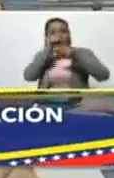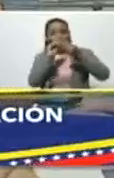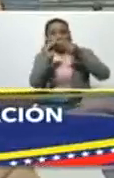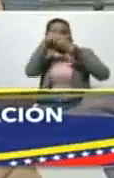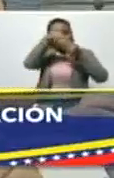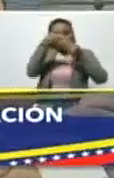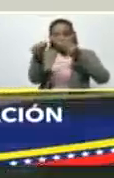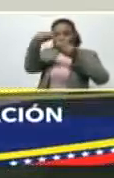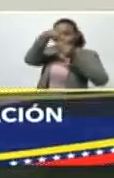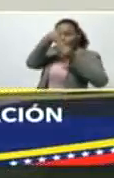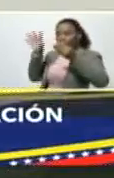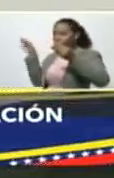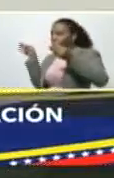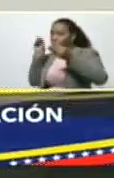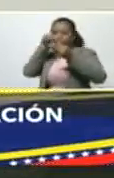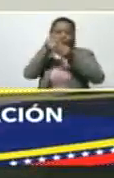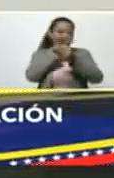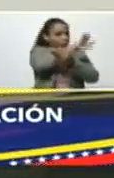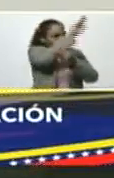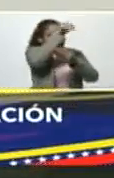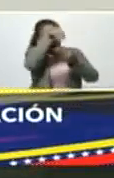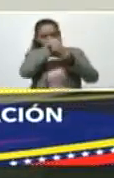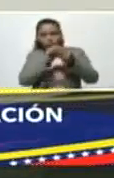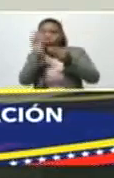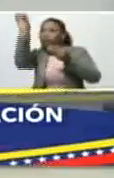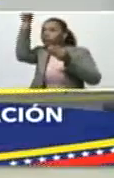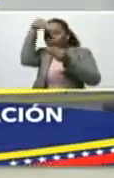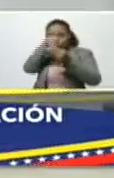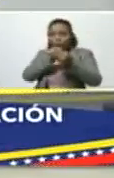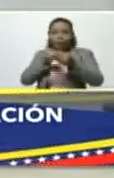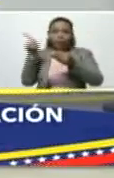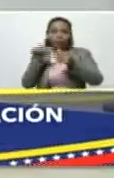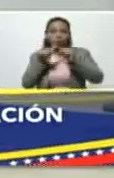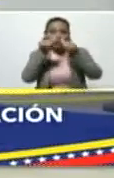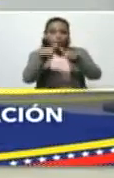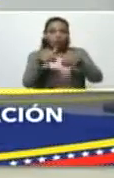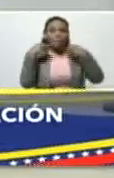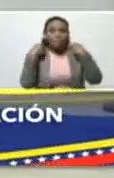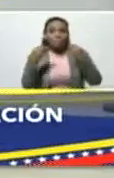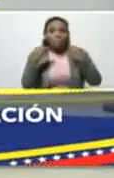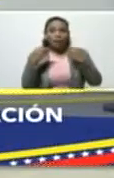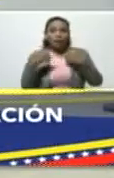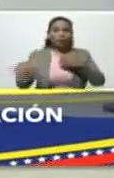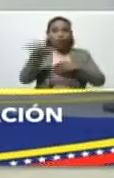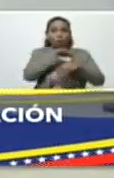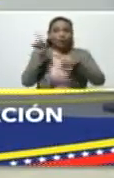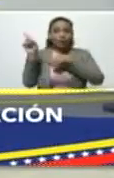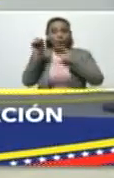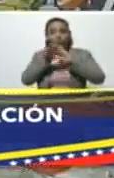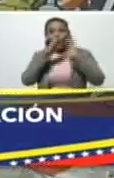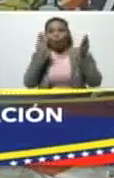amena, haciendo de todo esto una iniciación a todo este mundo.